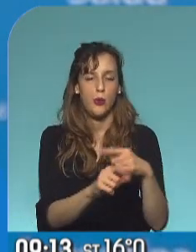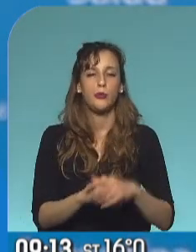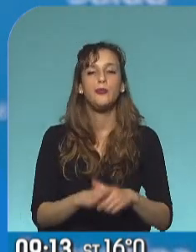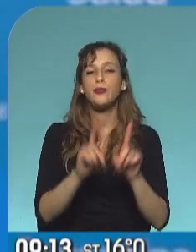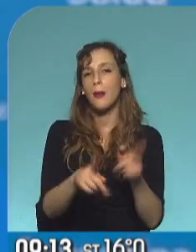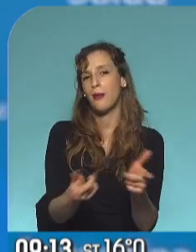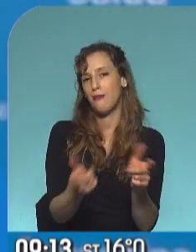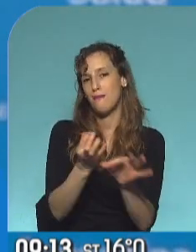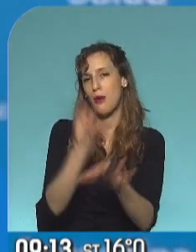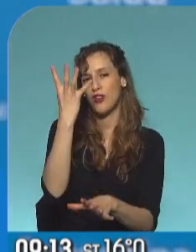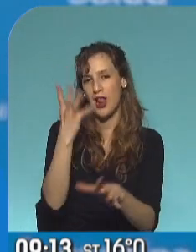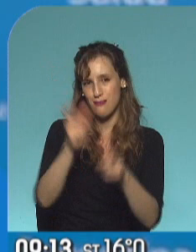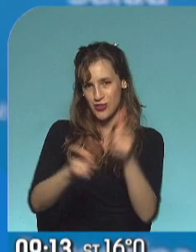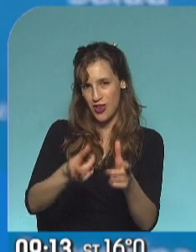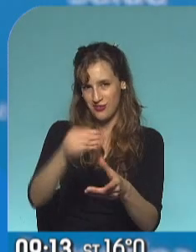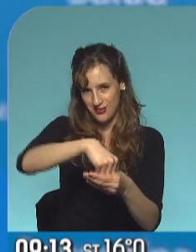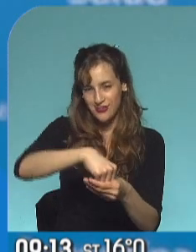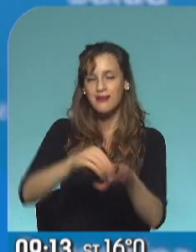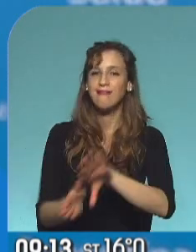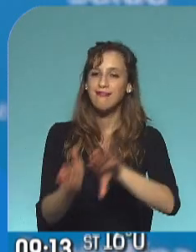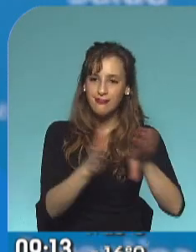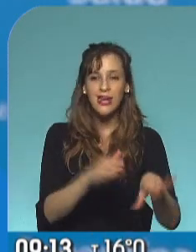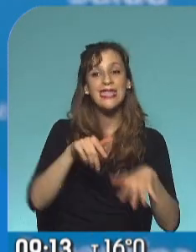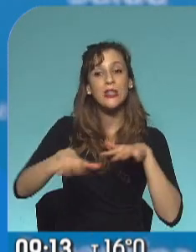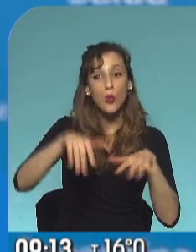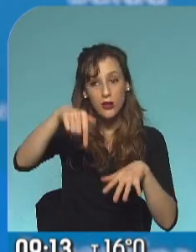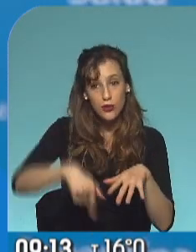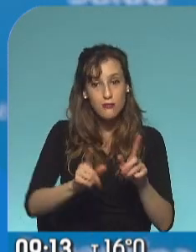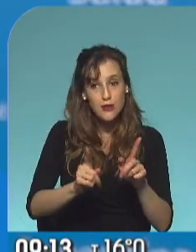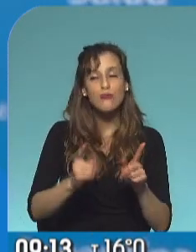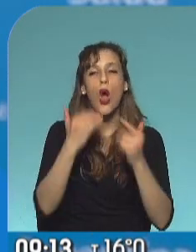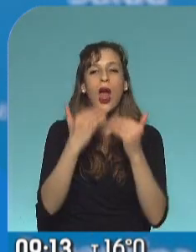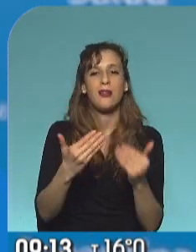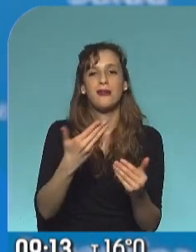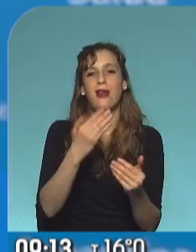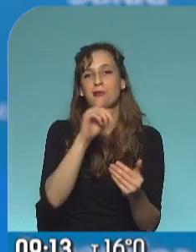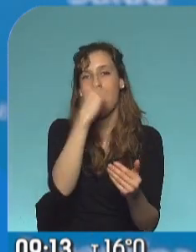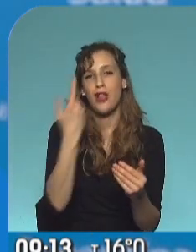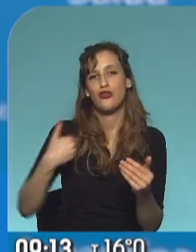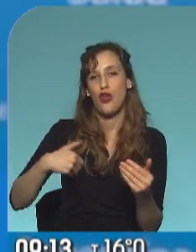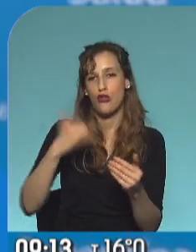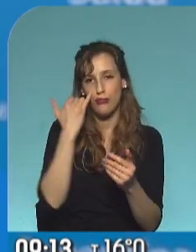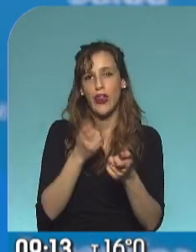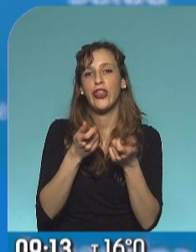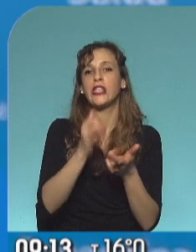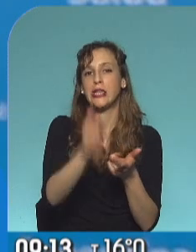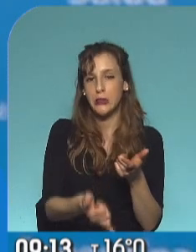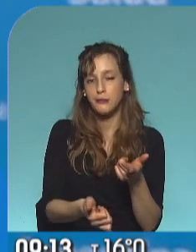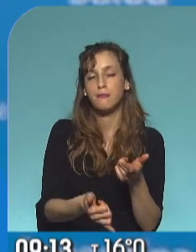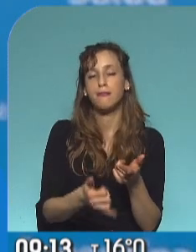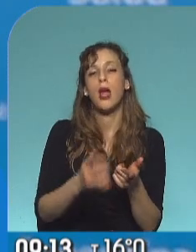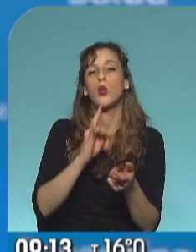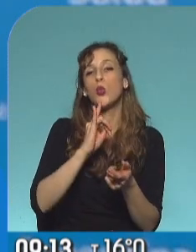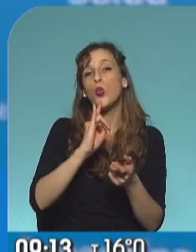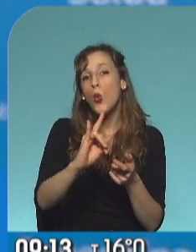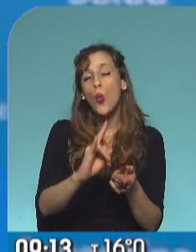esta situación es una situación que se habilita desde nación en relación a la vigilancia epidemiológica y es decisión de cada jurisdicción